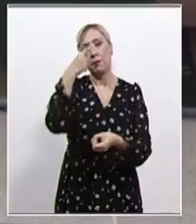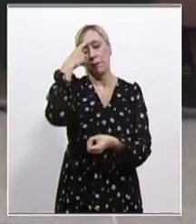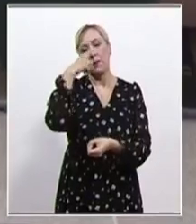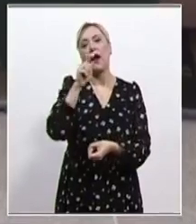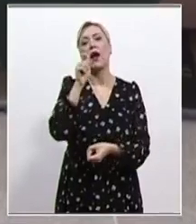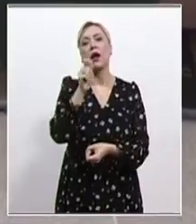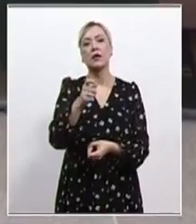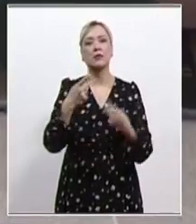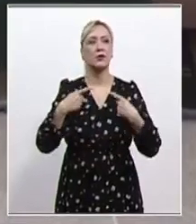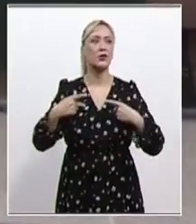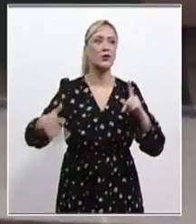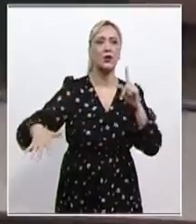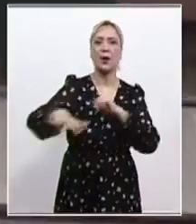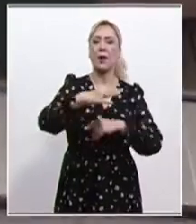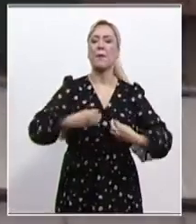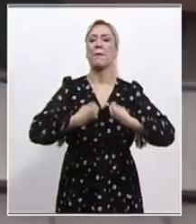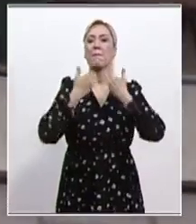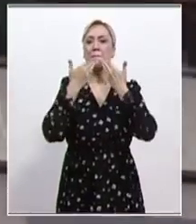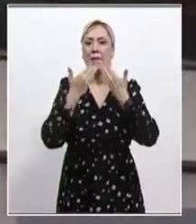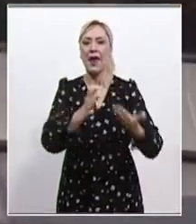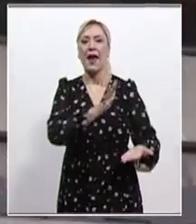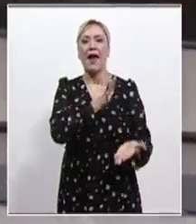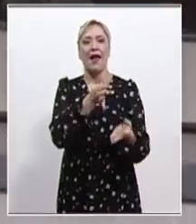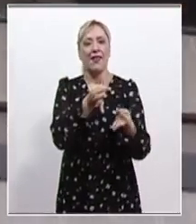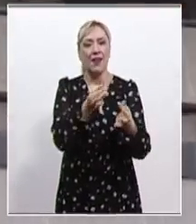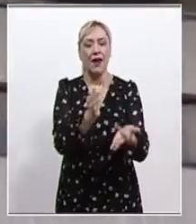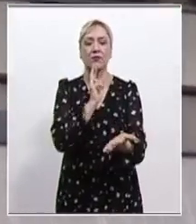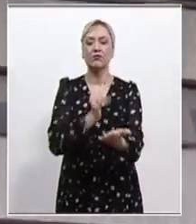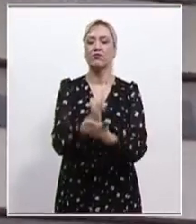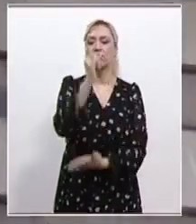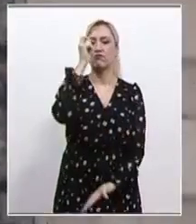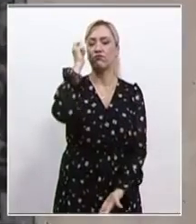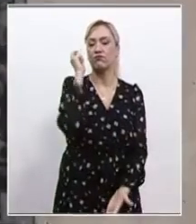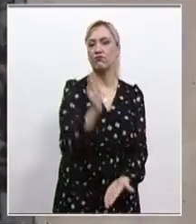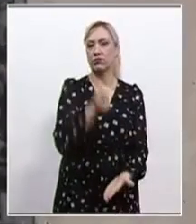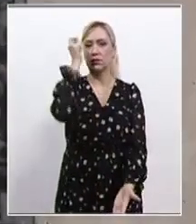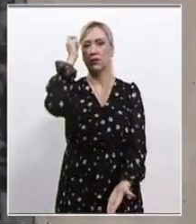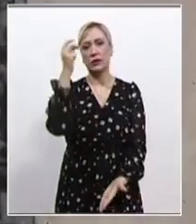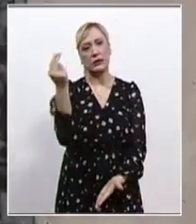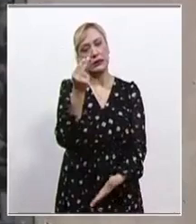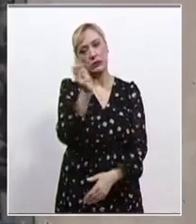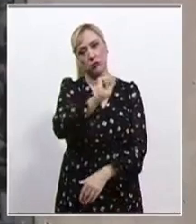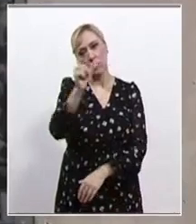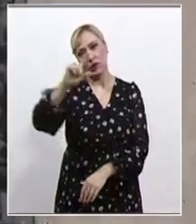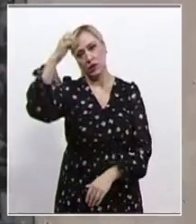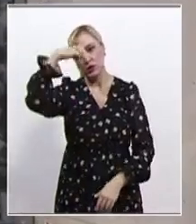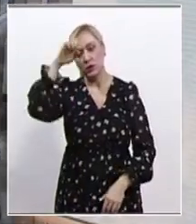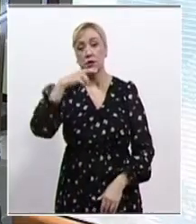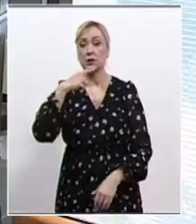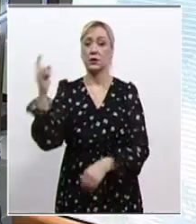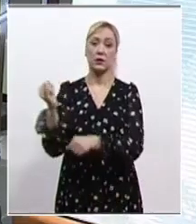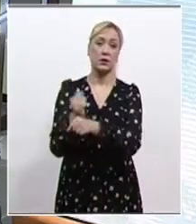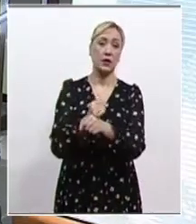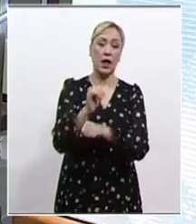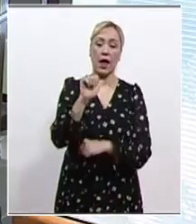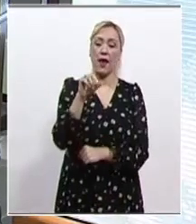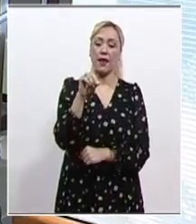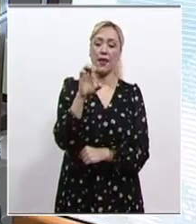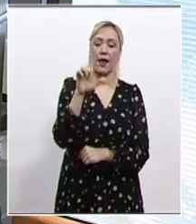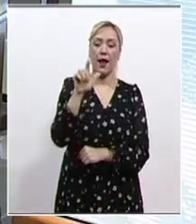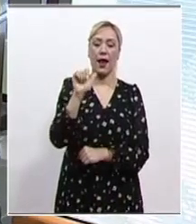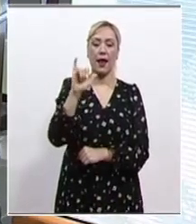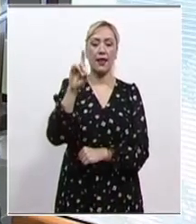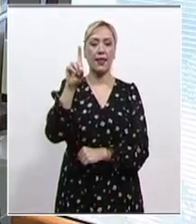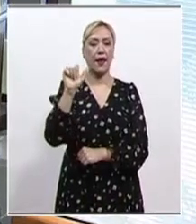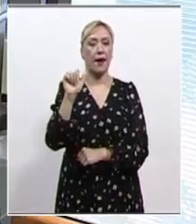plena en sociedad y de la calidad de las decisiones judiciales. Así lo expresó la investigadora María Adelaida Ceballos Bedoya del